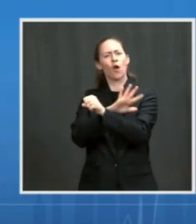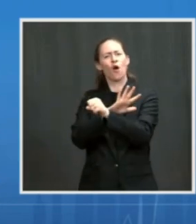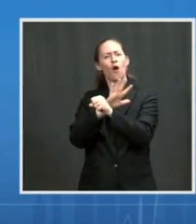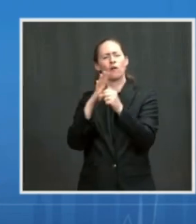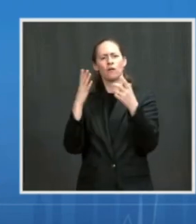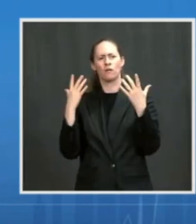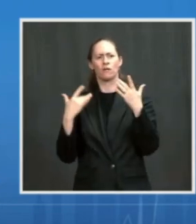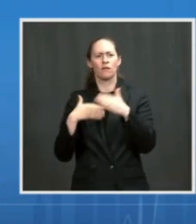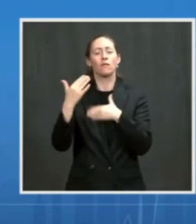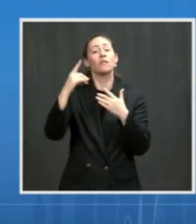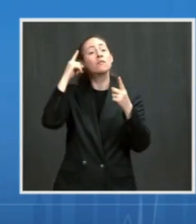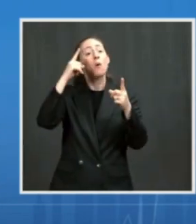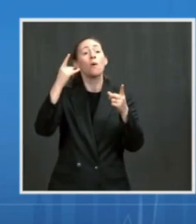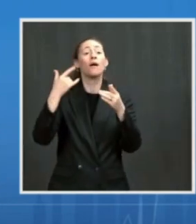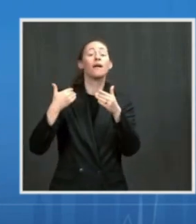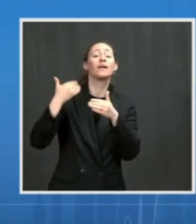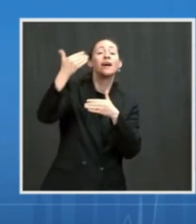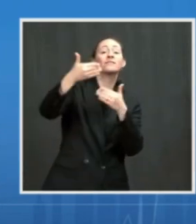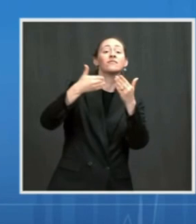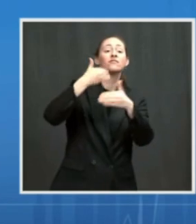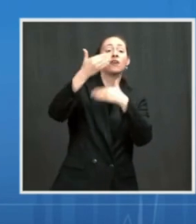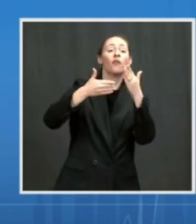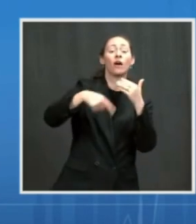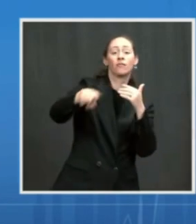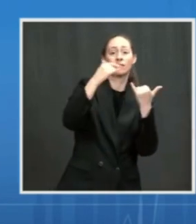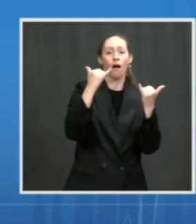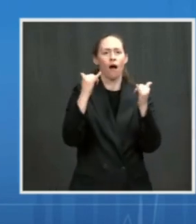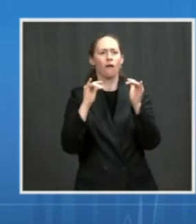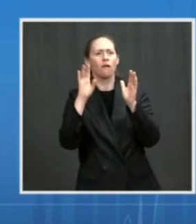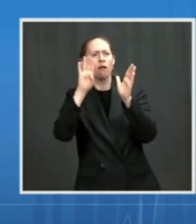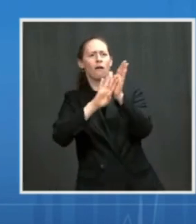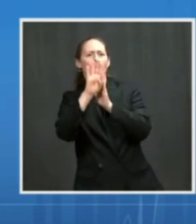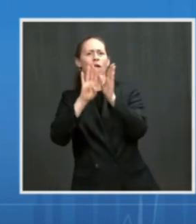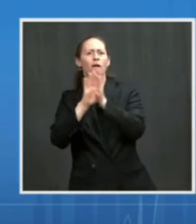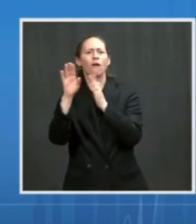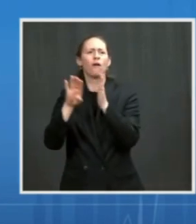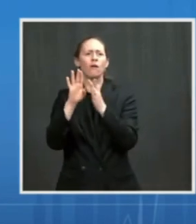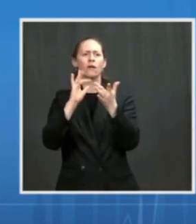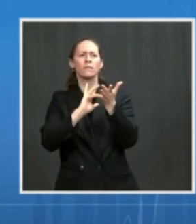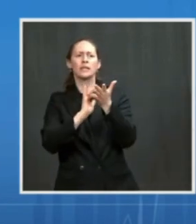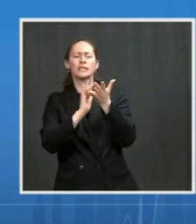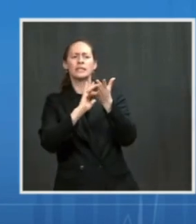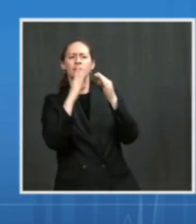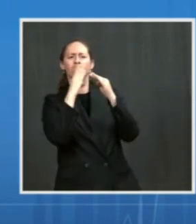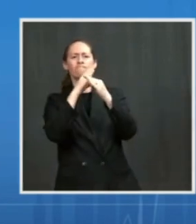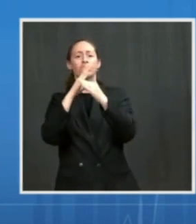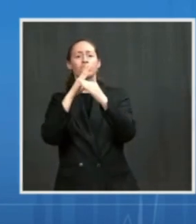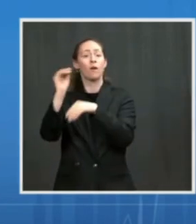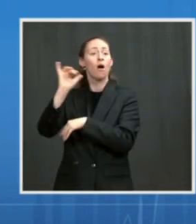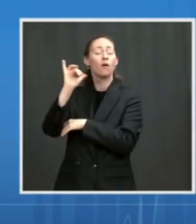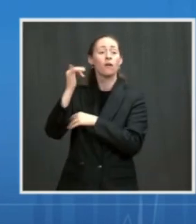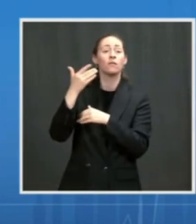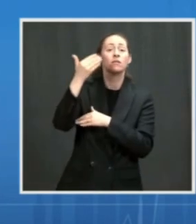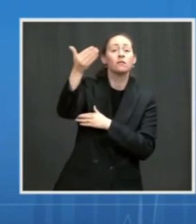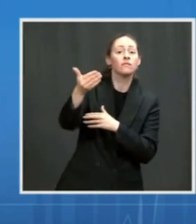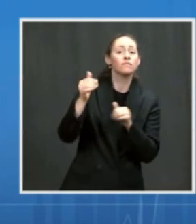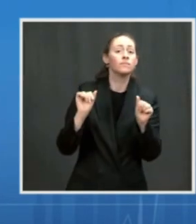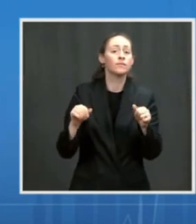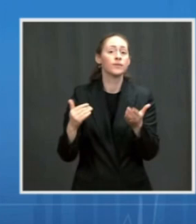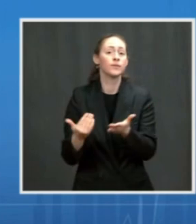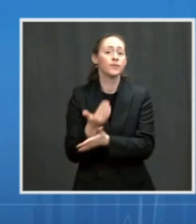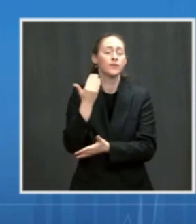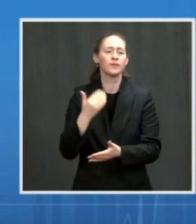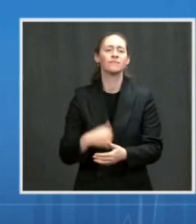generación de tratamientos contra el cómic 19 así como para prepararnos objeto de enfrentar futuras amenazas la